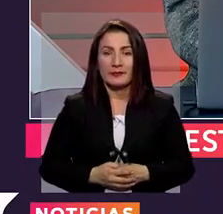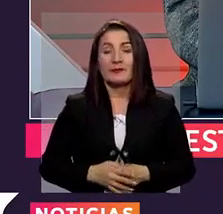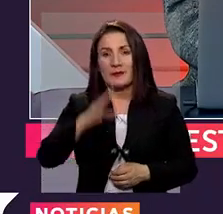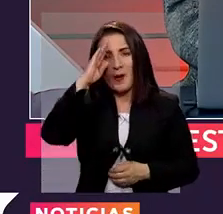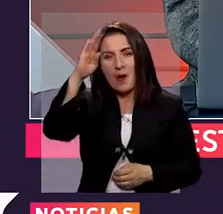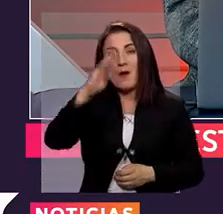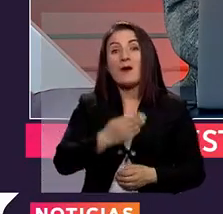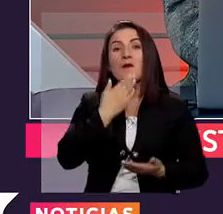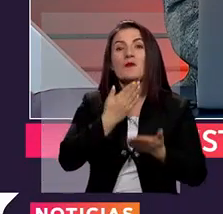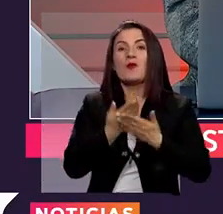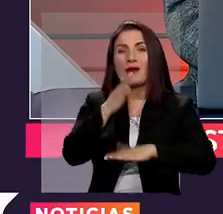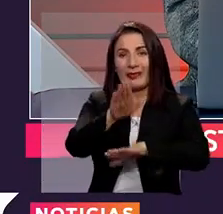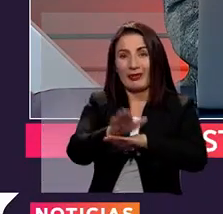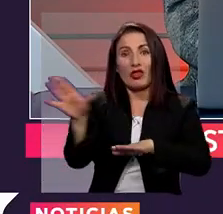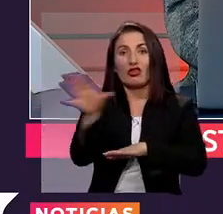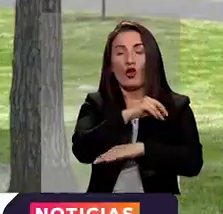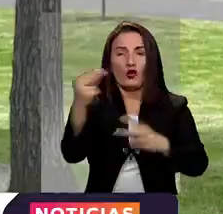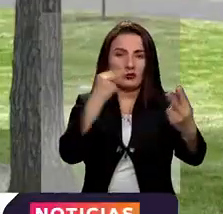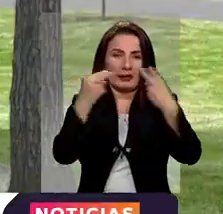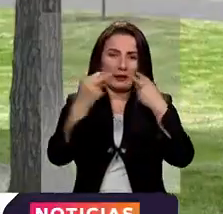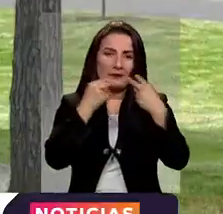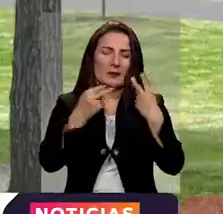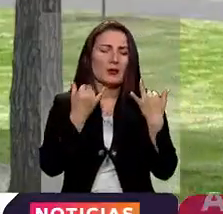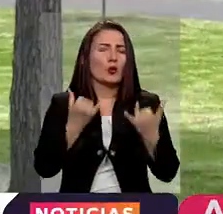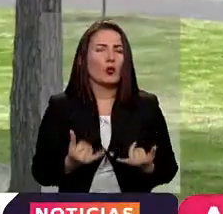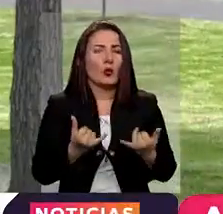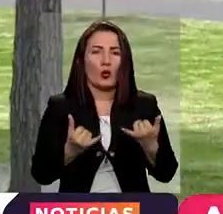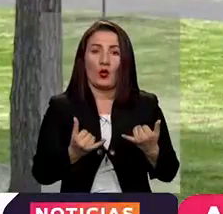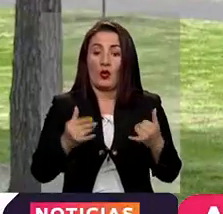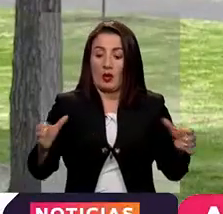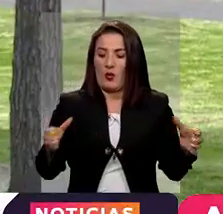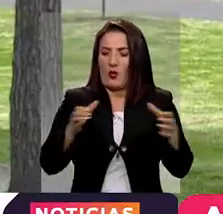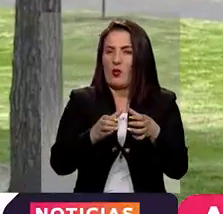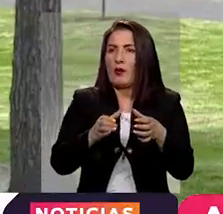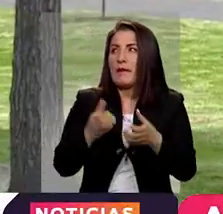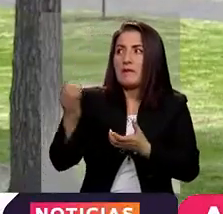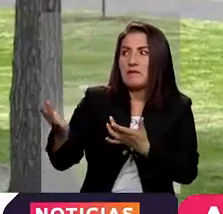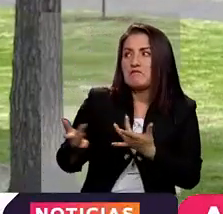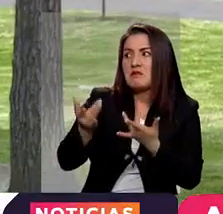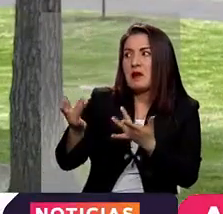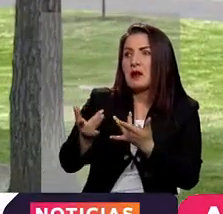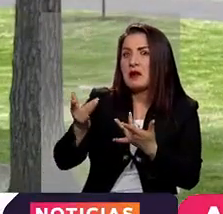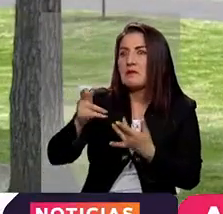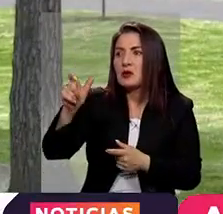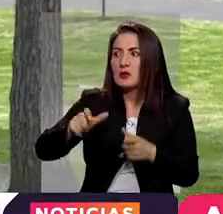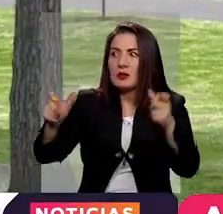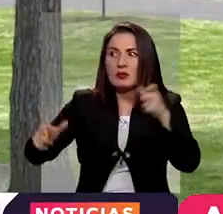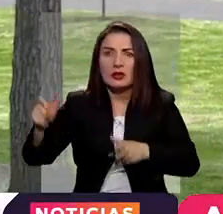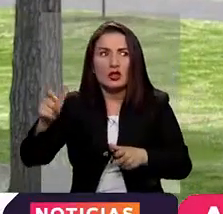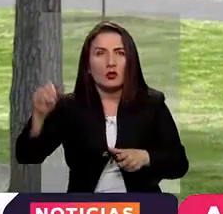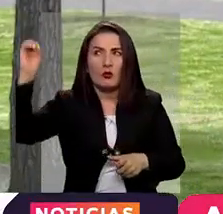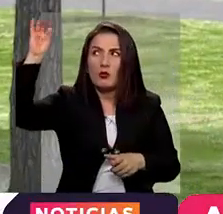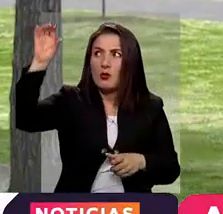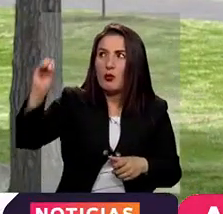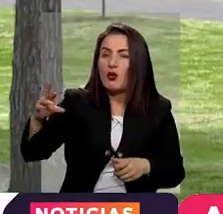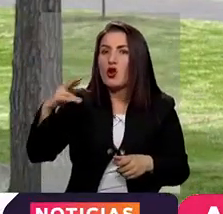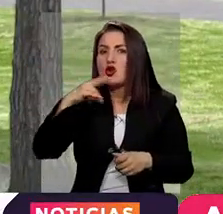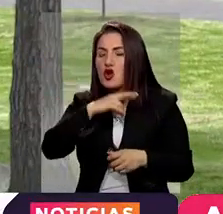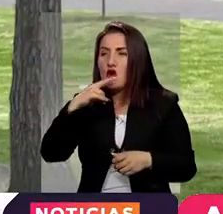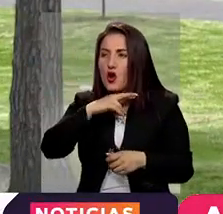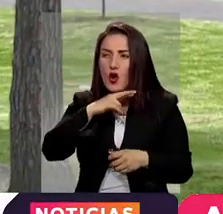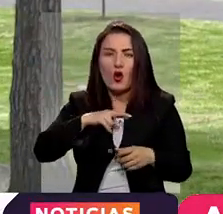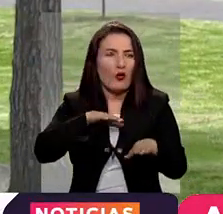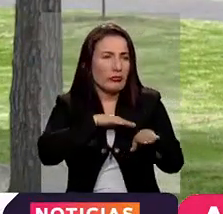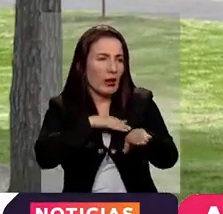Hola para usted, buenas tardes, y para todos los televidentes. Esta banda esperaba que sus víctimas estuvieran en un semáforo rojo o también en